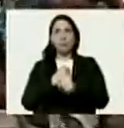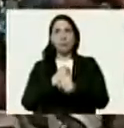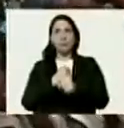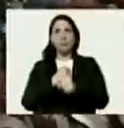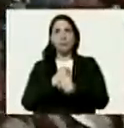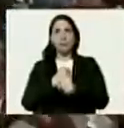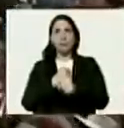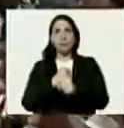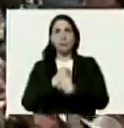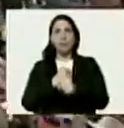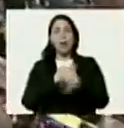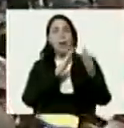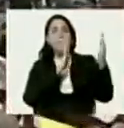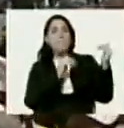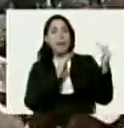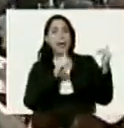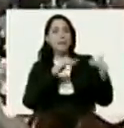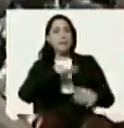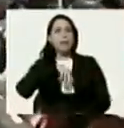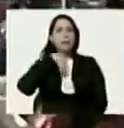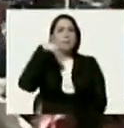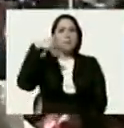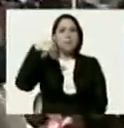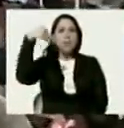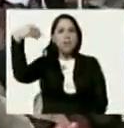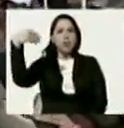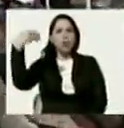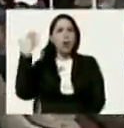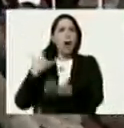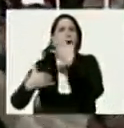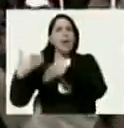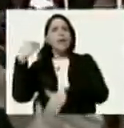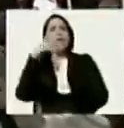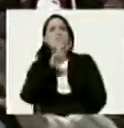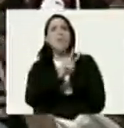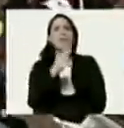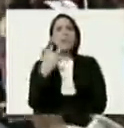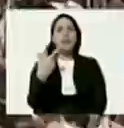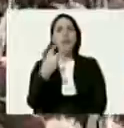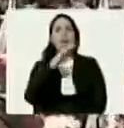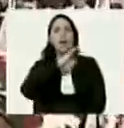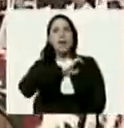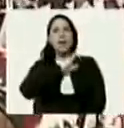de la esperanza del espíritu de aquel 23 de enero.